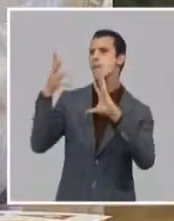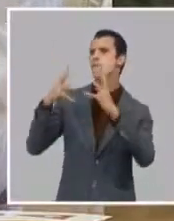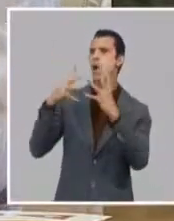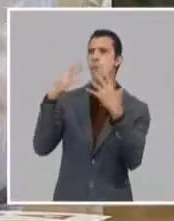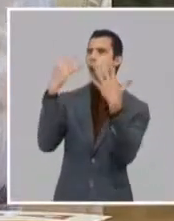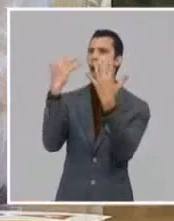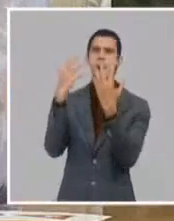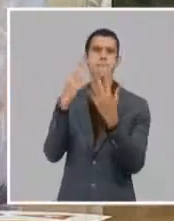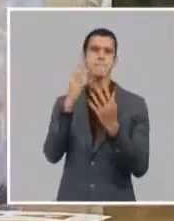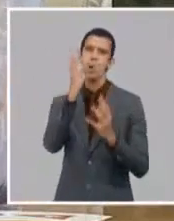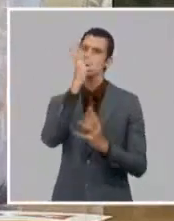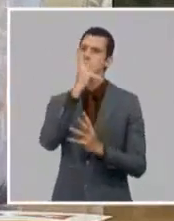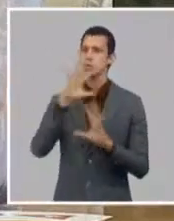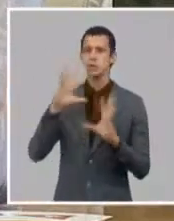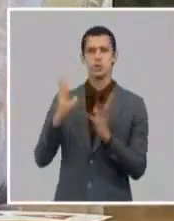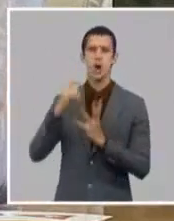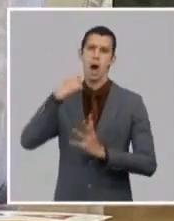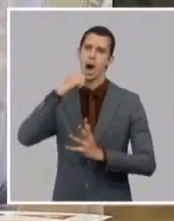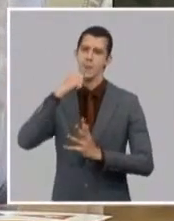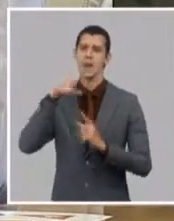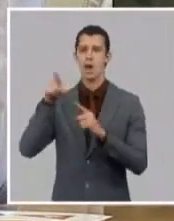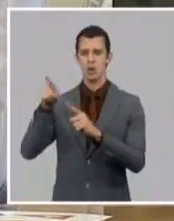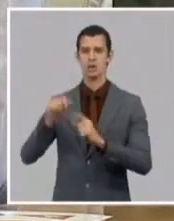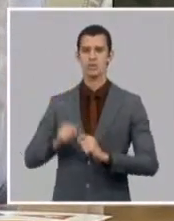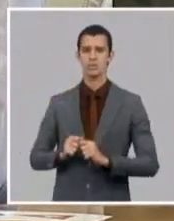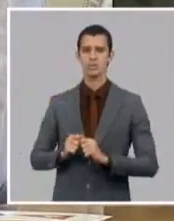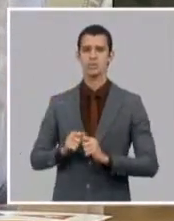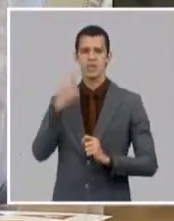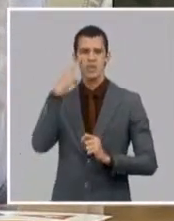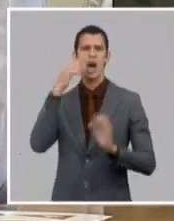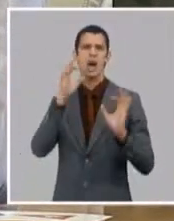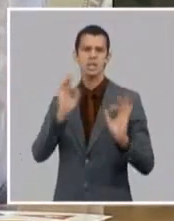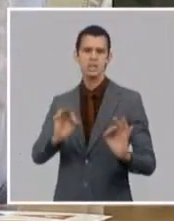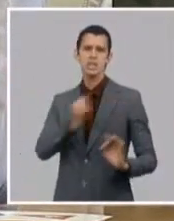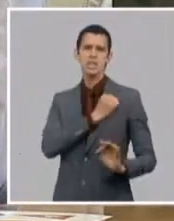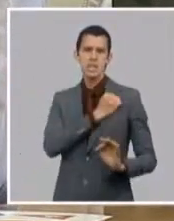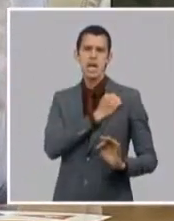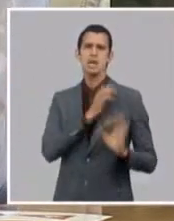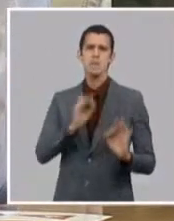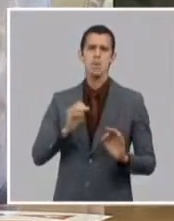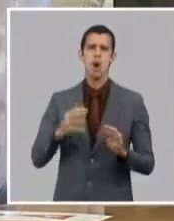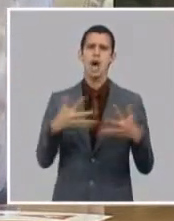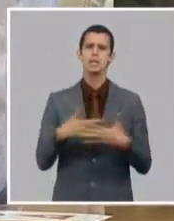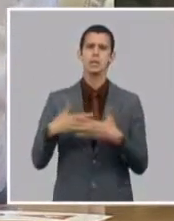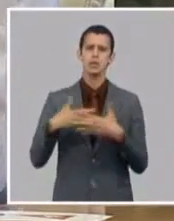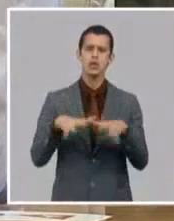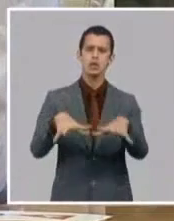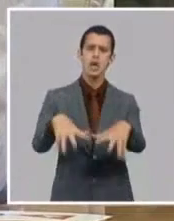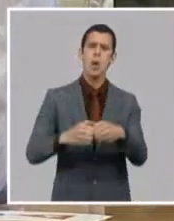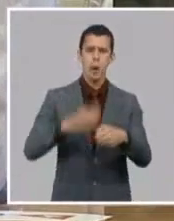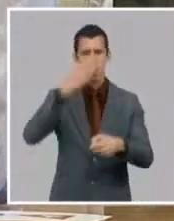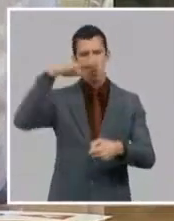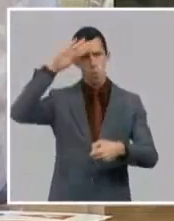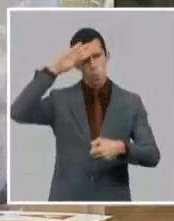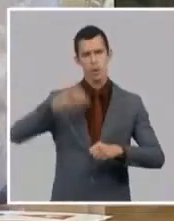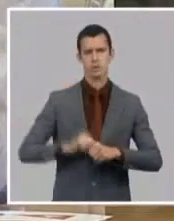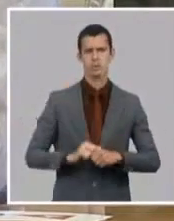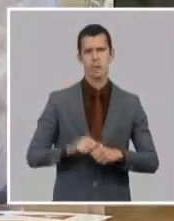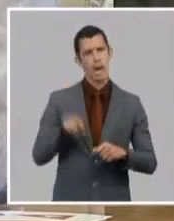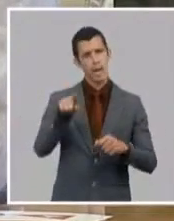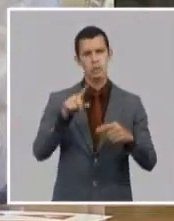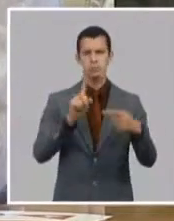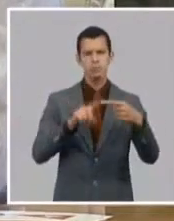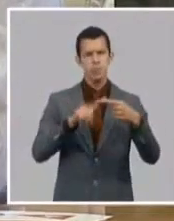anexionista con la bandera norteamericana. Pero hay otros tres grupos de personas, de